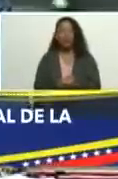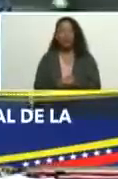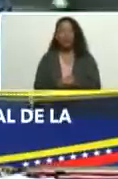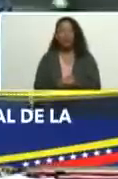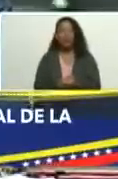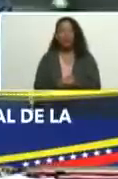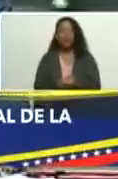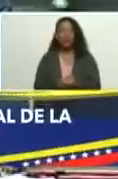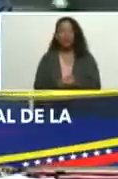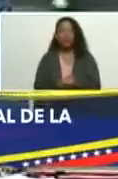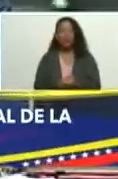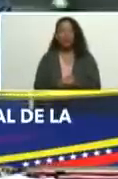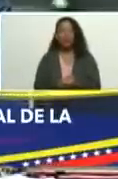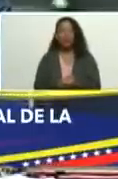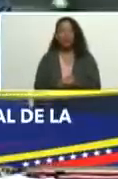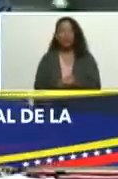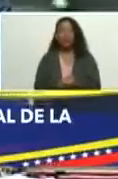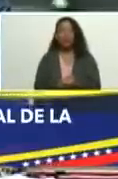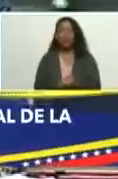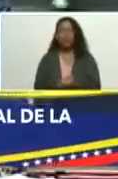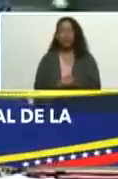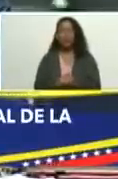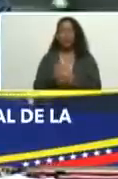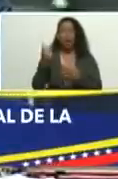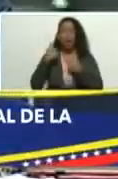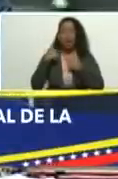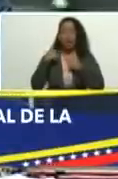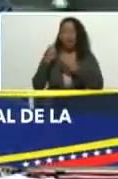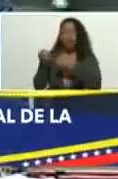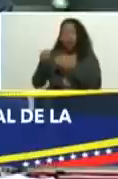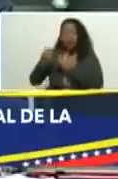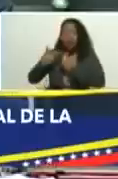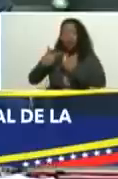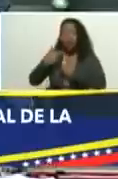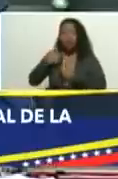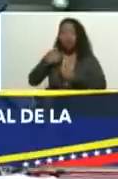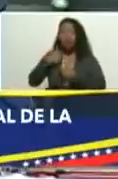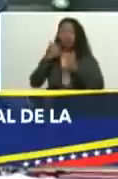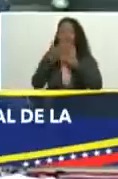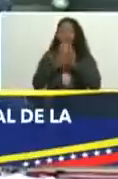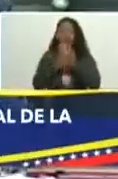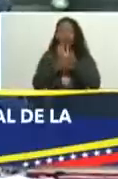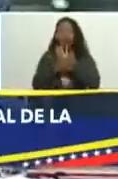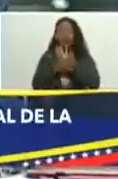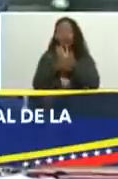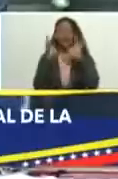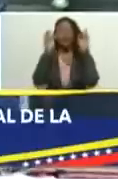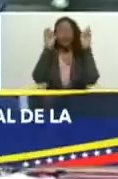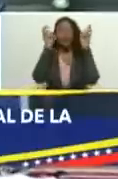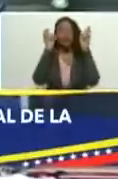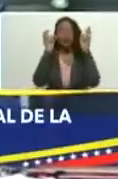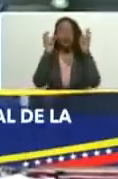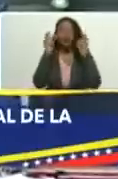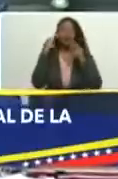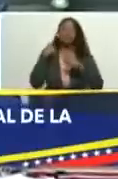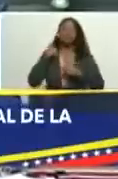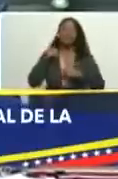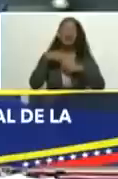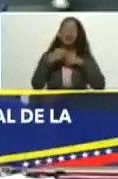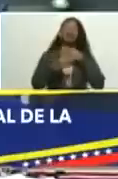Yo le estaba diciendo cuando llegamos que tenemos que